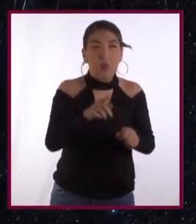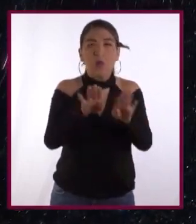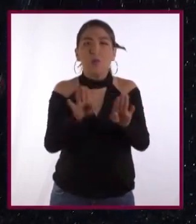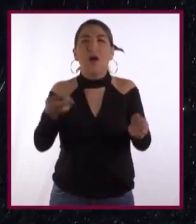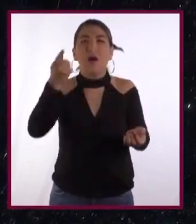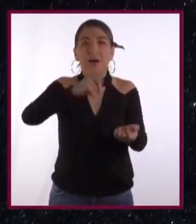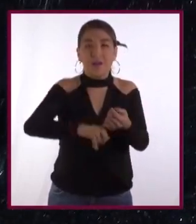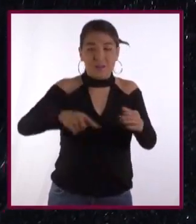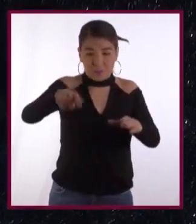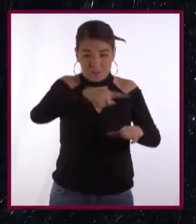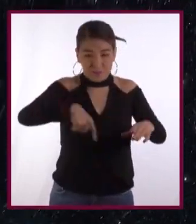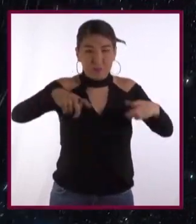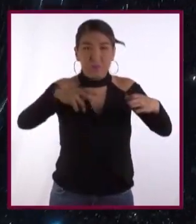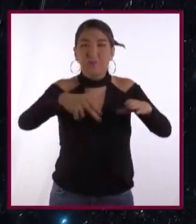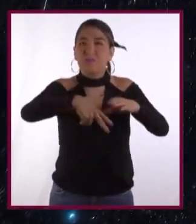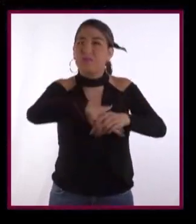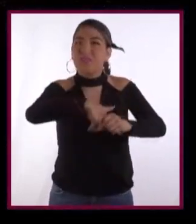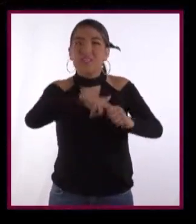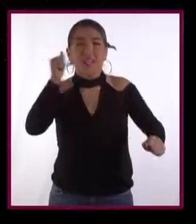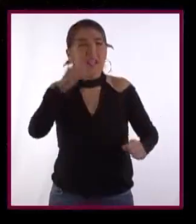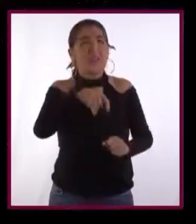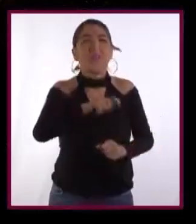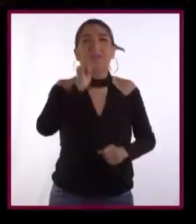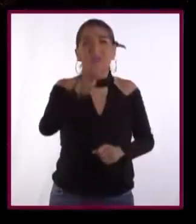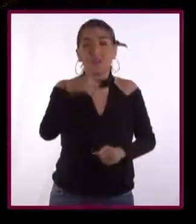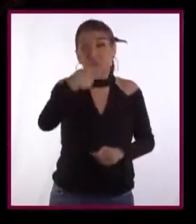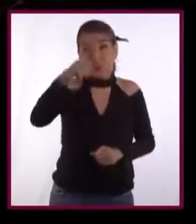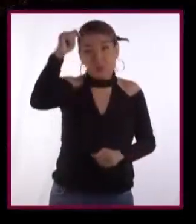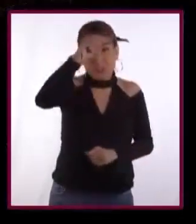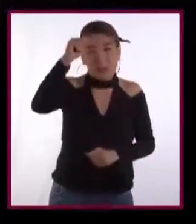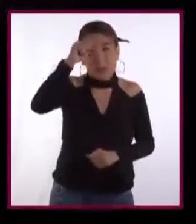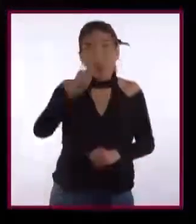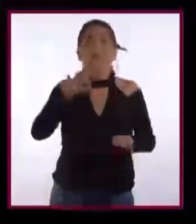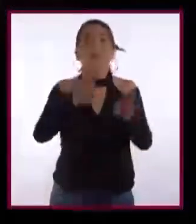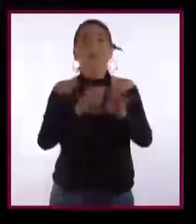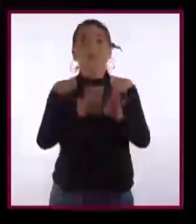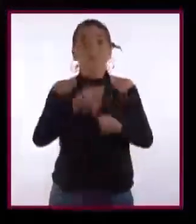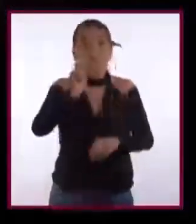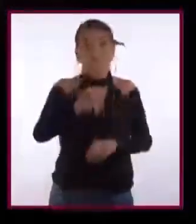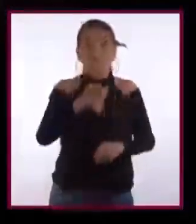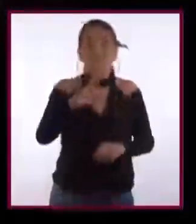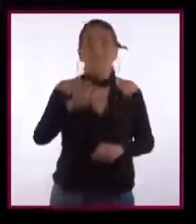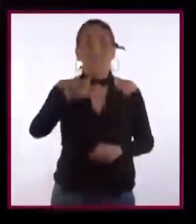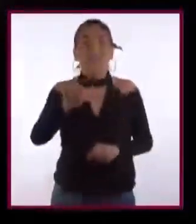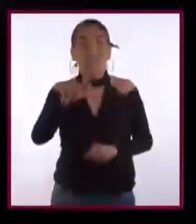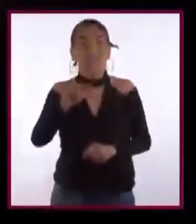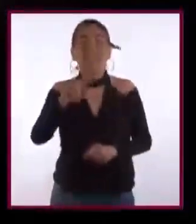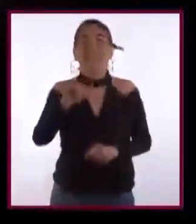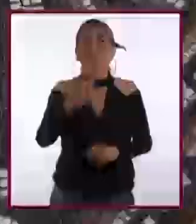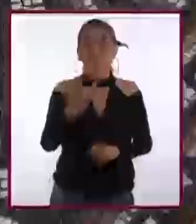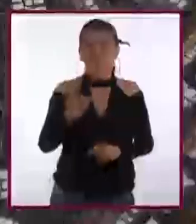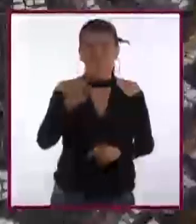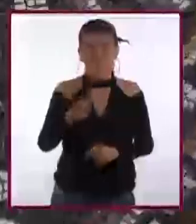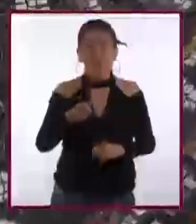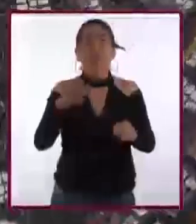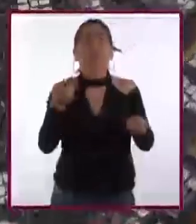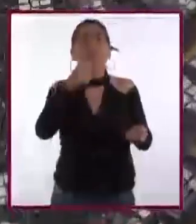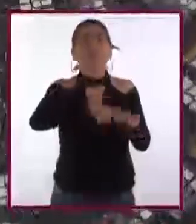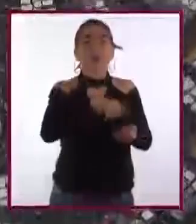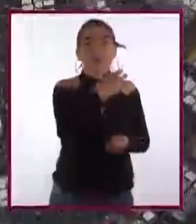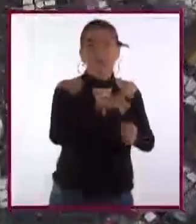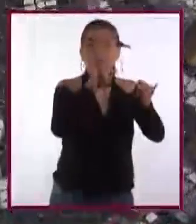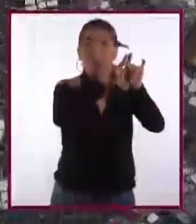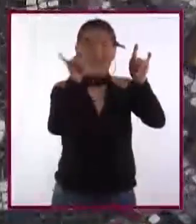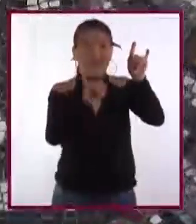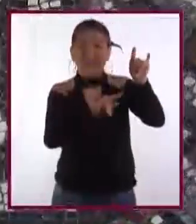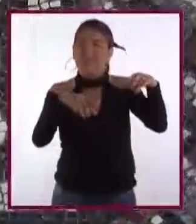que la formación de agujeros negros es una predicción sólida de la teoría general de la relatividad. Como ya dijimos,